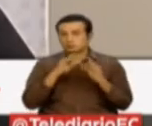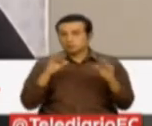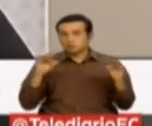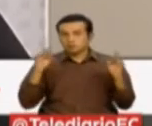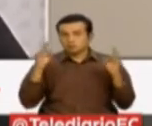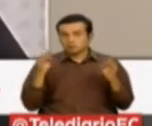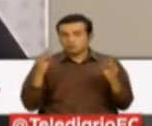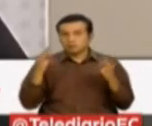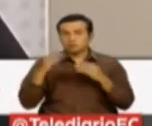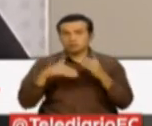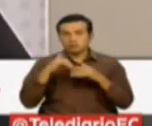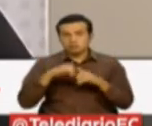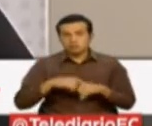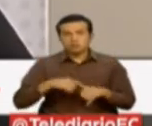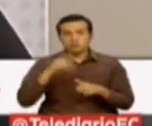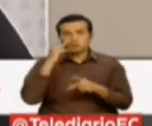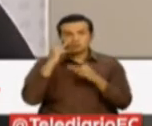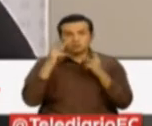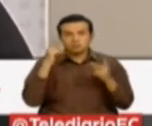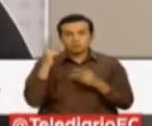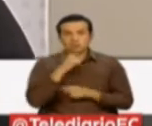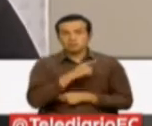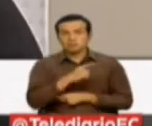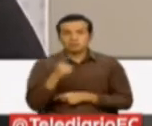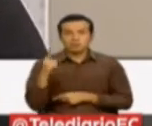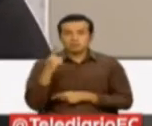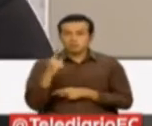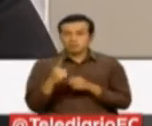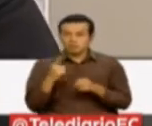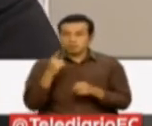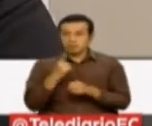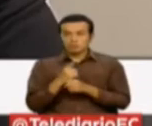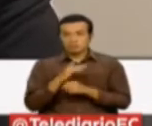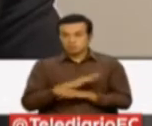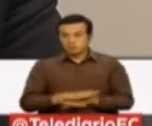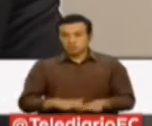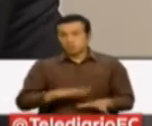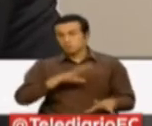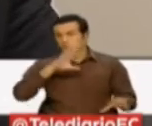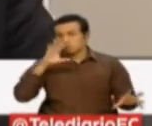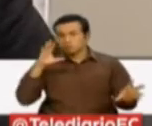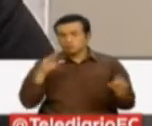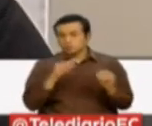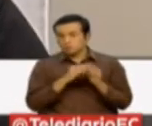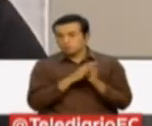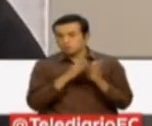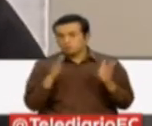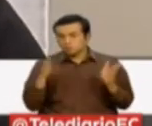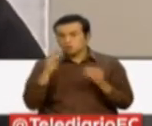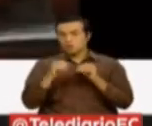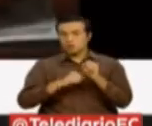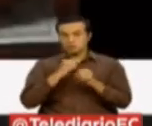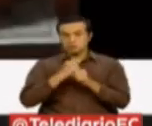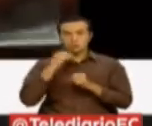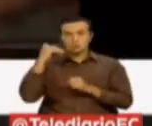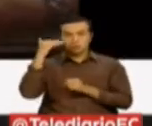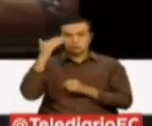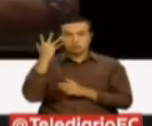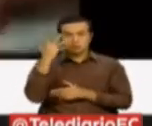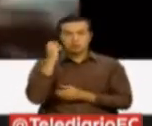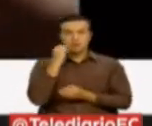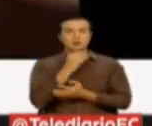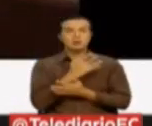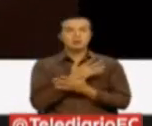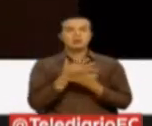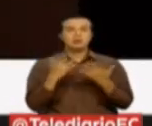podemos sacar adelante y no solamente este año sino también todo lo que va a ser en los años futuros para ello